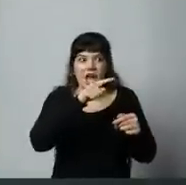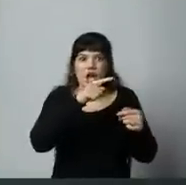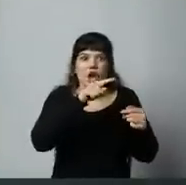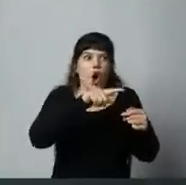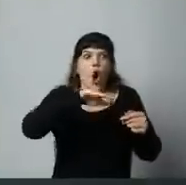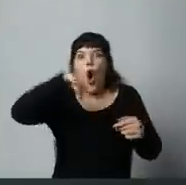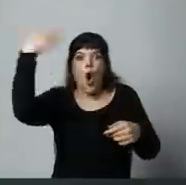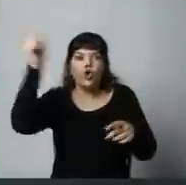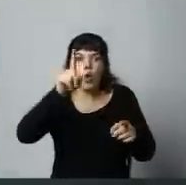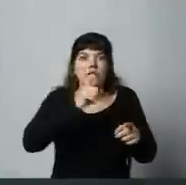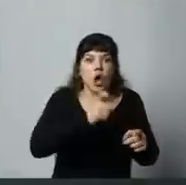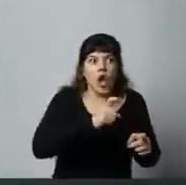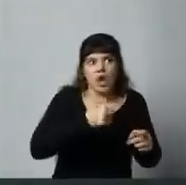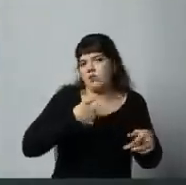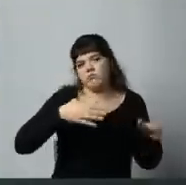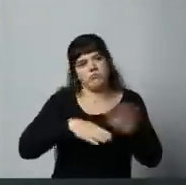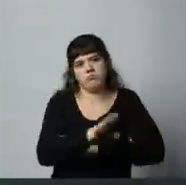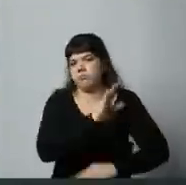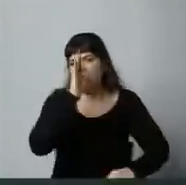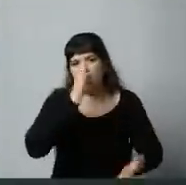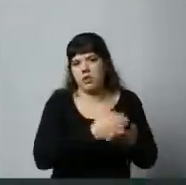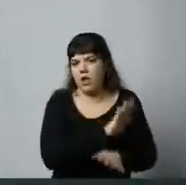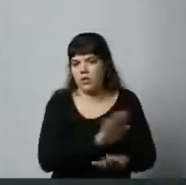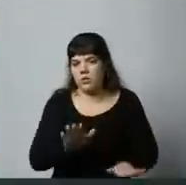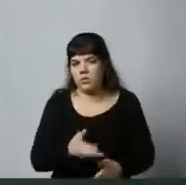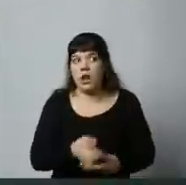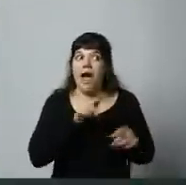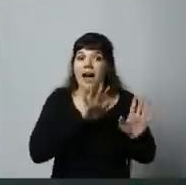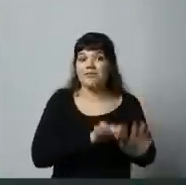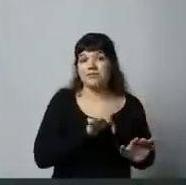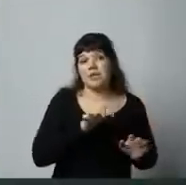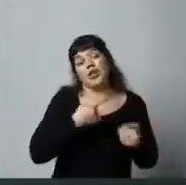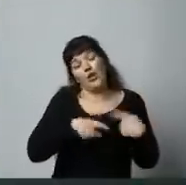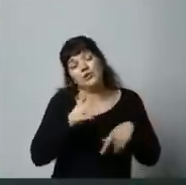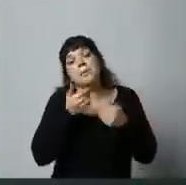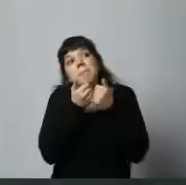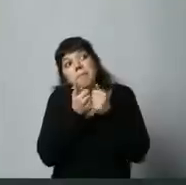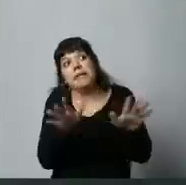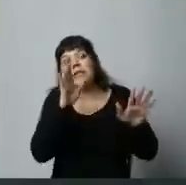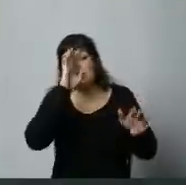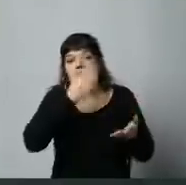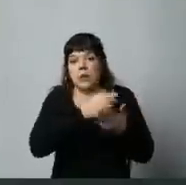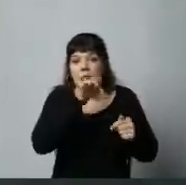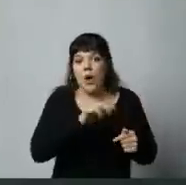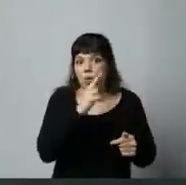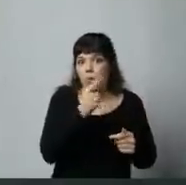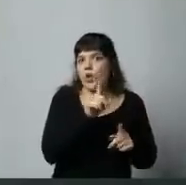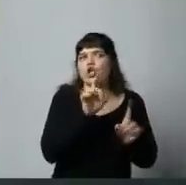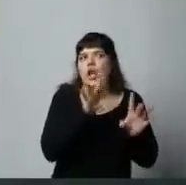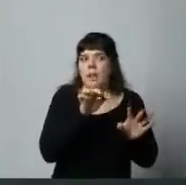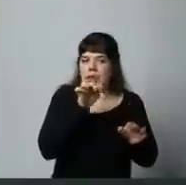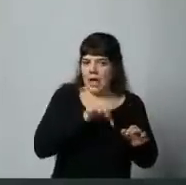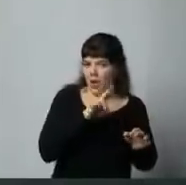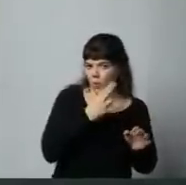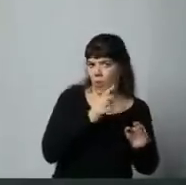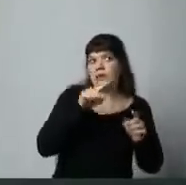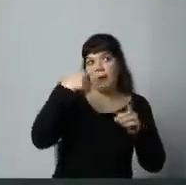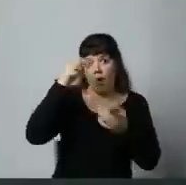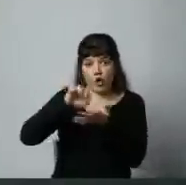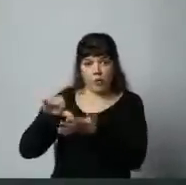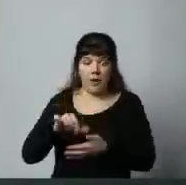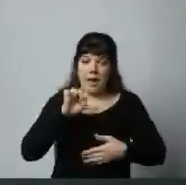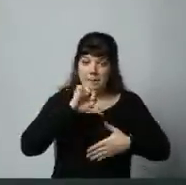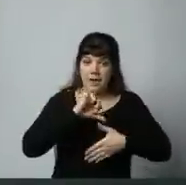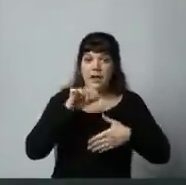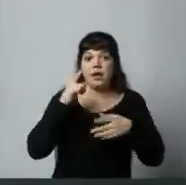entramos no entonces esa es la lógica que se empieza a repetir vino la dictadura en toda la región no solo en Uruguay ahí nos igualamos Lamentablemente a